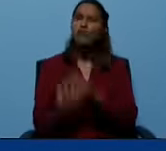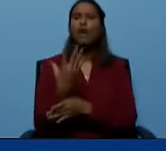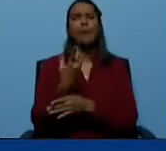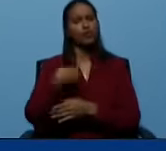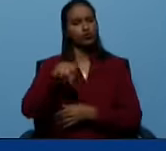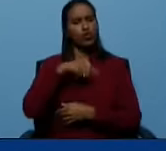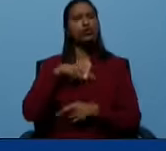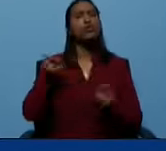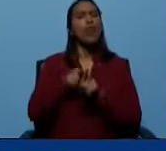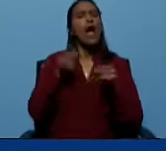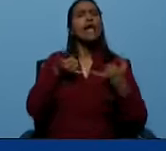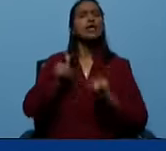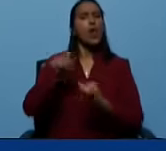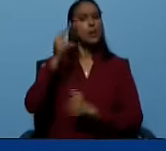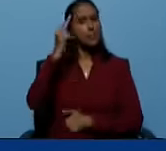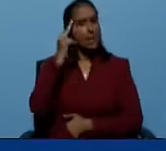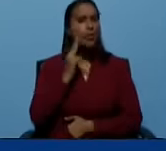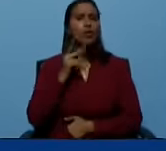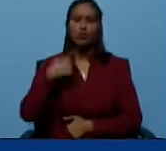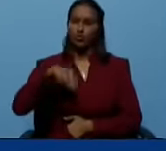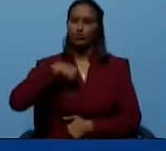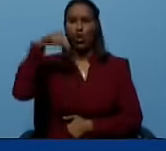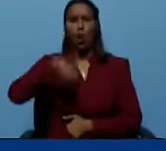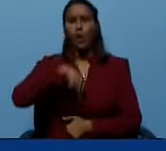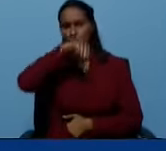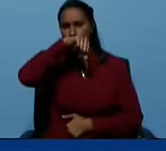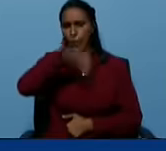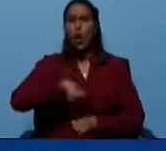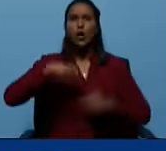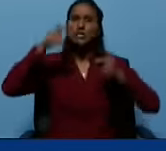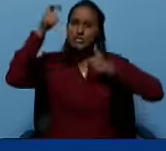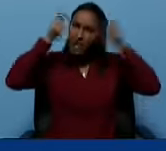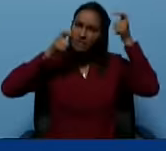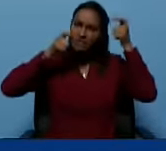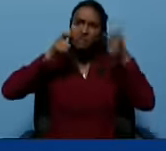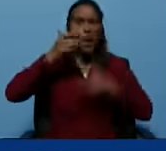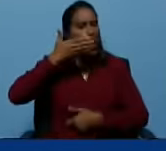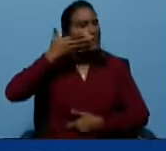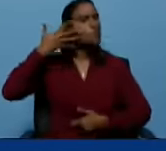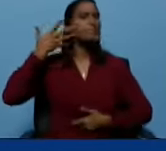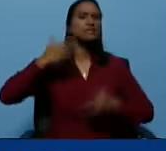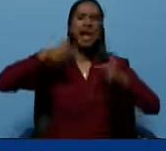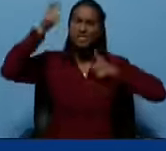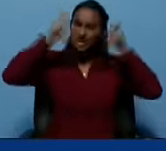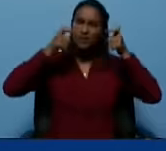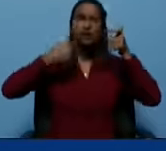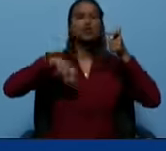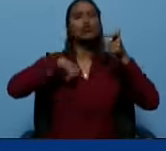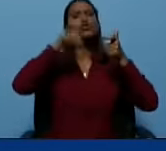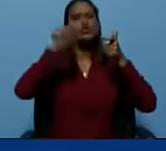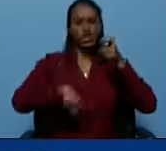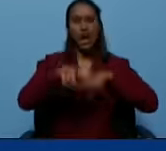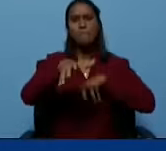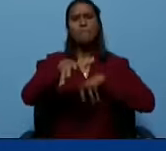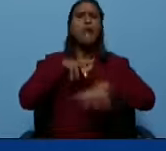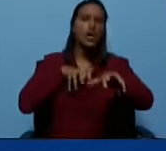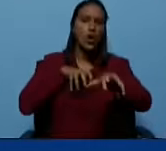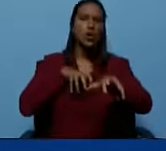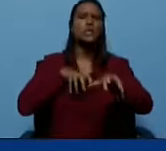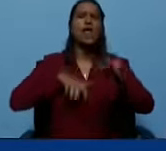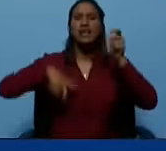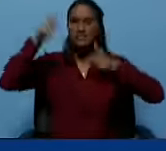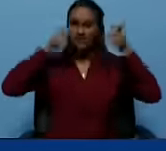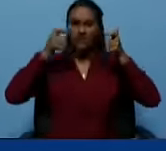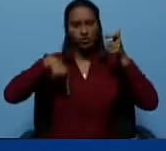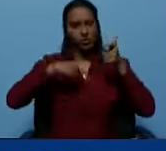Bolívar. Y hoy somos chavistas, orgullosamente chavistas. Y somos mayoría, somos alegría y